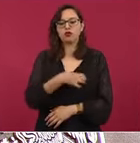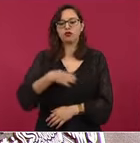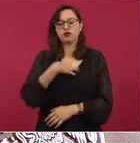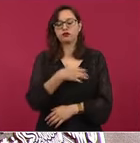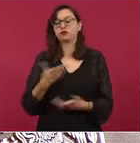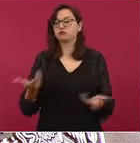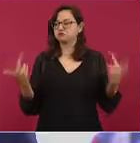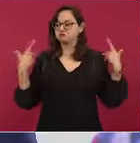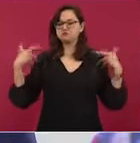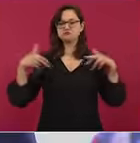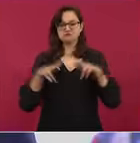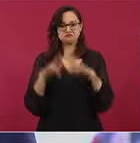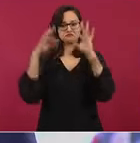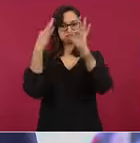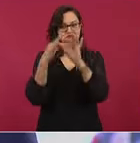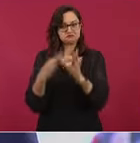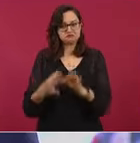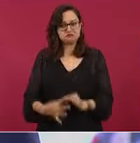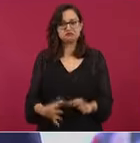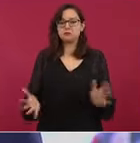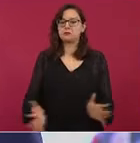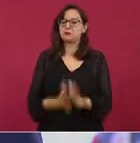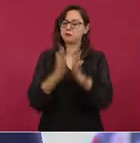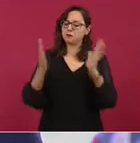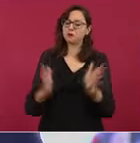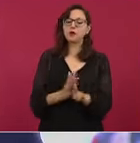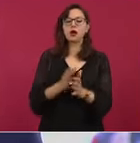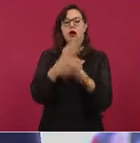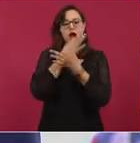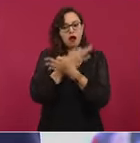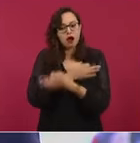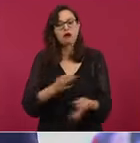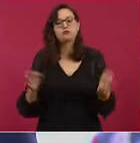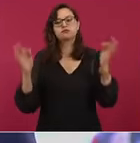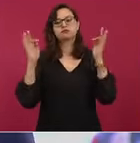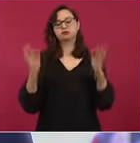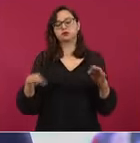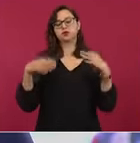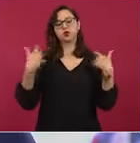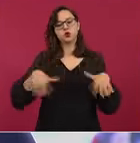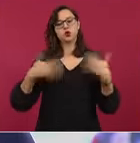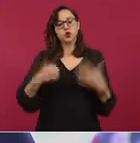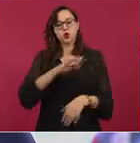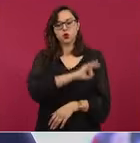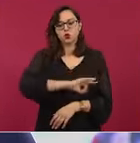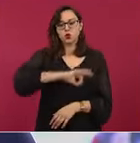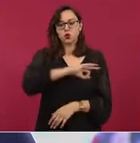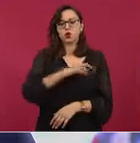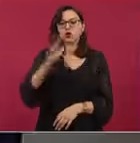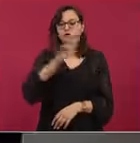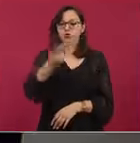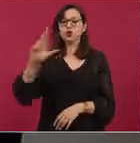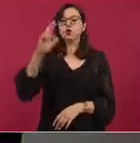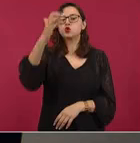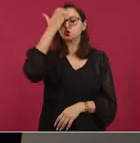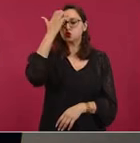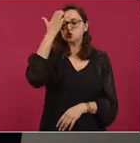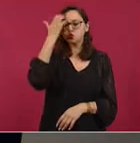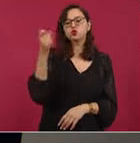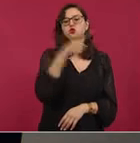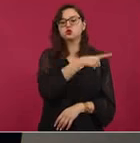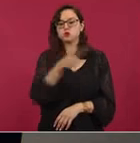compañeros maestros, a quienes de verdad les envío una gran felicitación, un reconocimiento por el esfuerzo que han